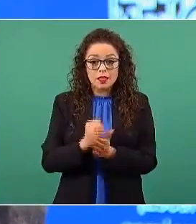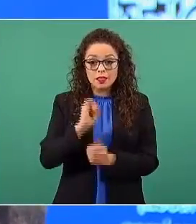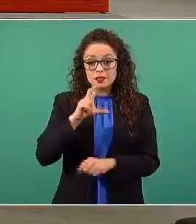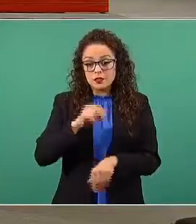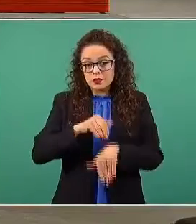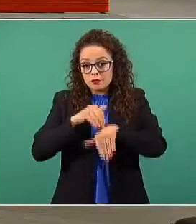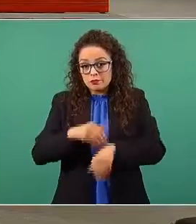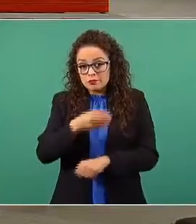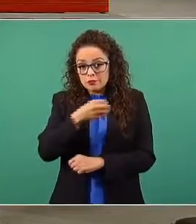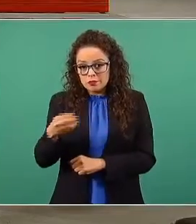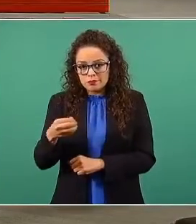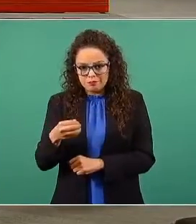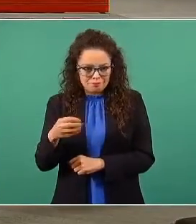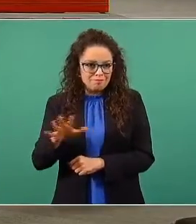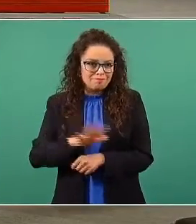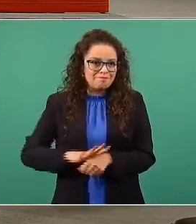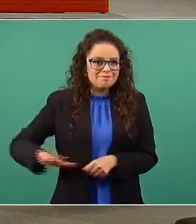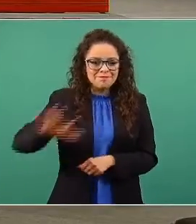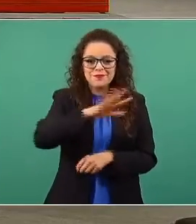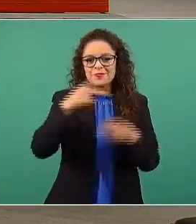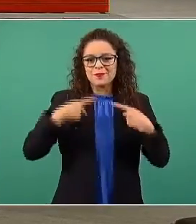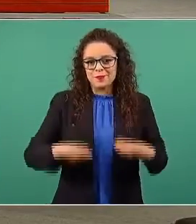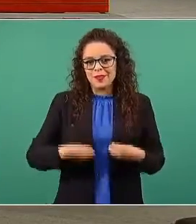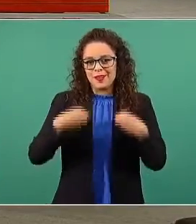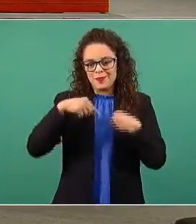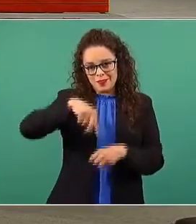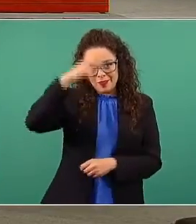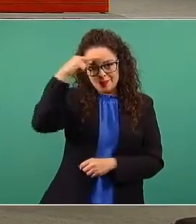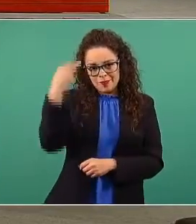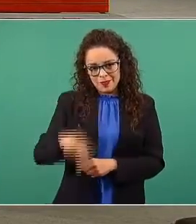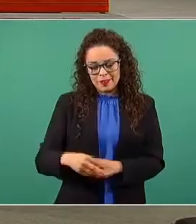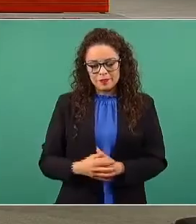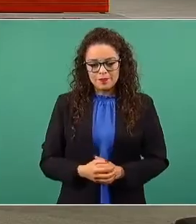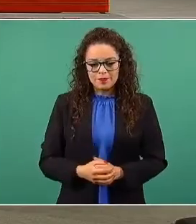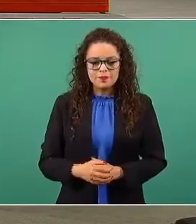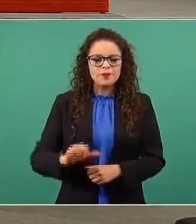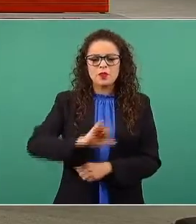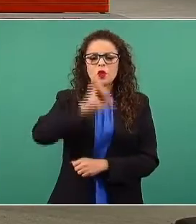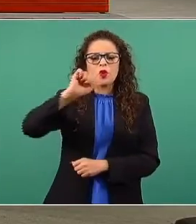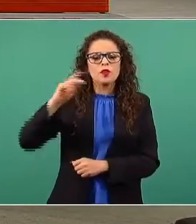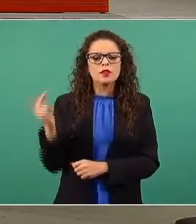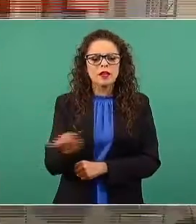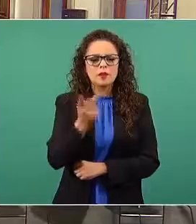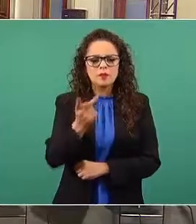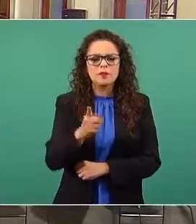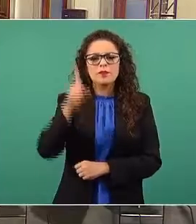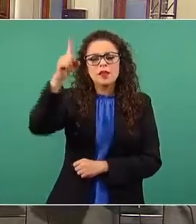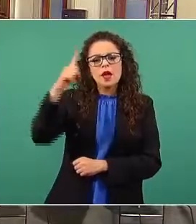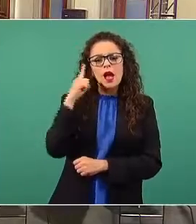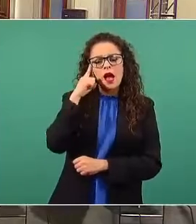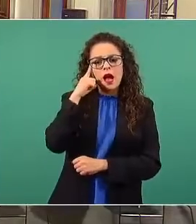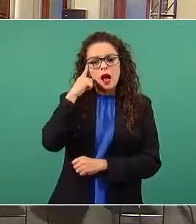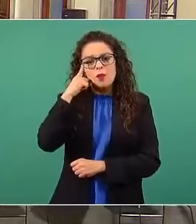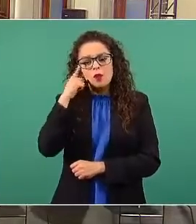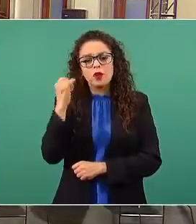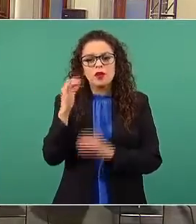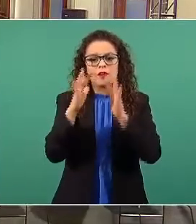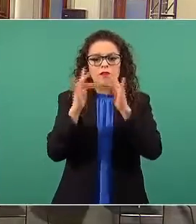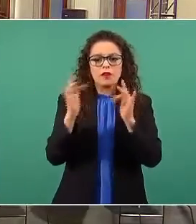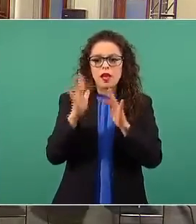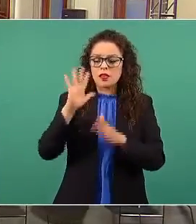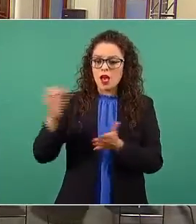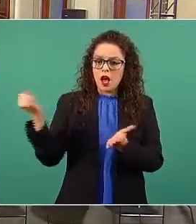medidas. Y otra pregunta antes de... en Japón y en Francia se ha aprobado la vacunación